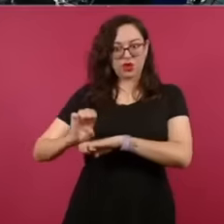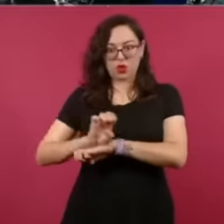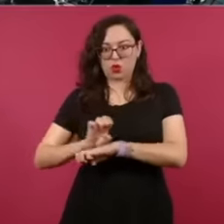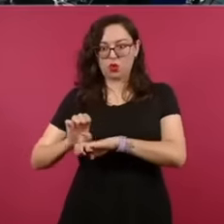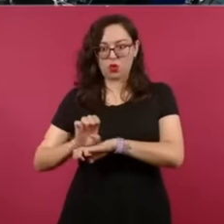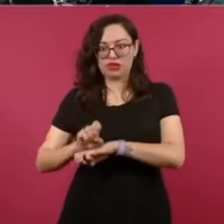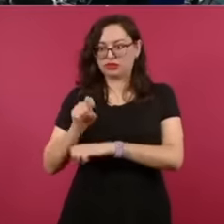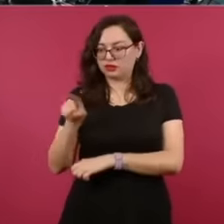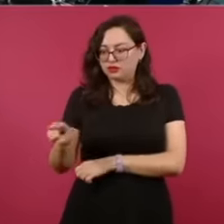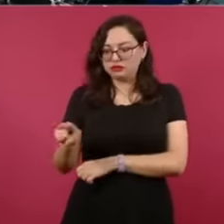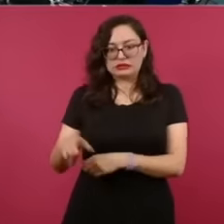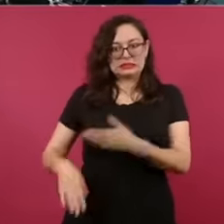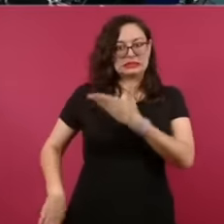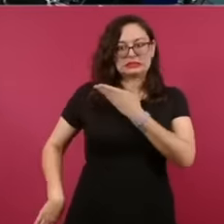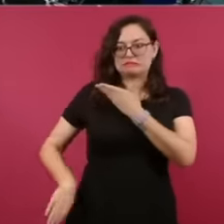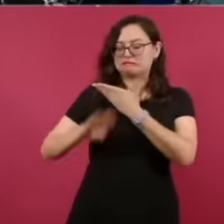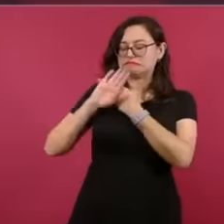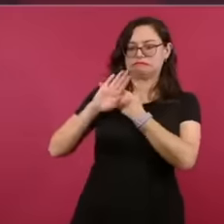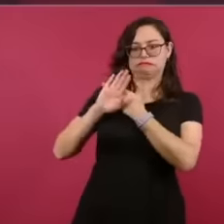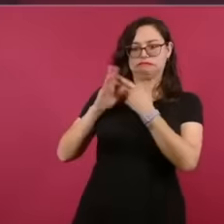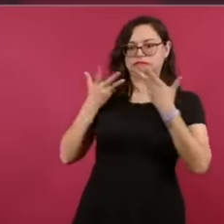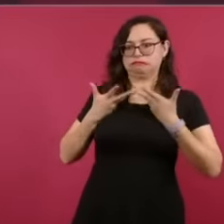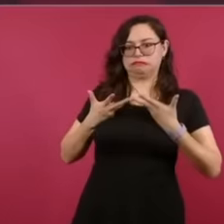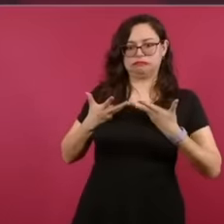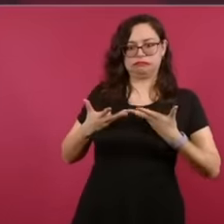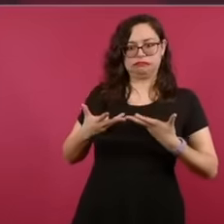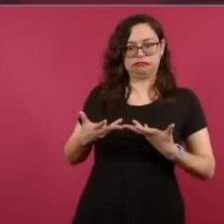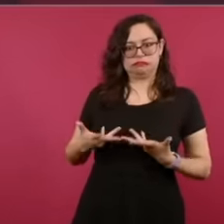que se han portado